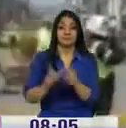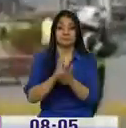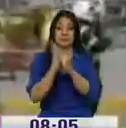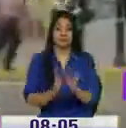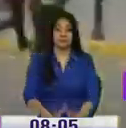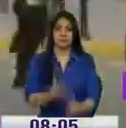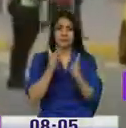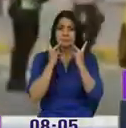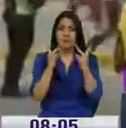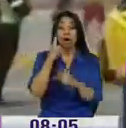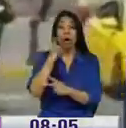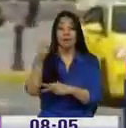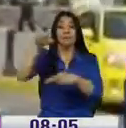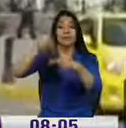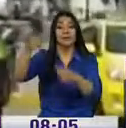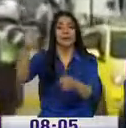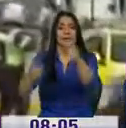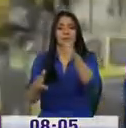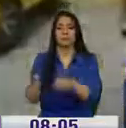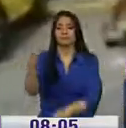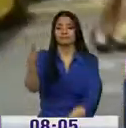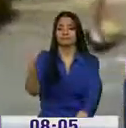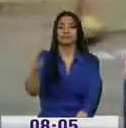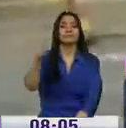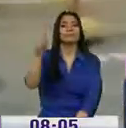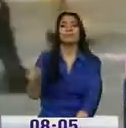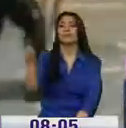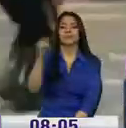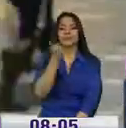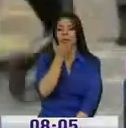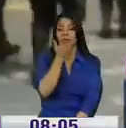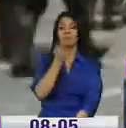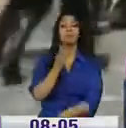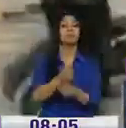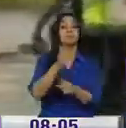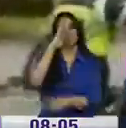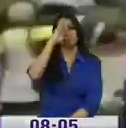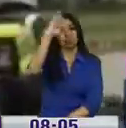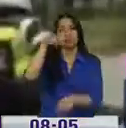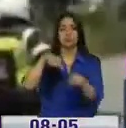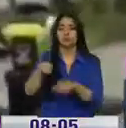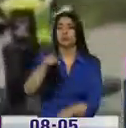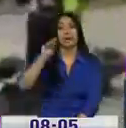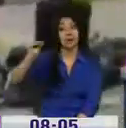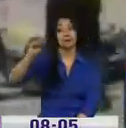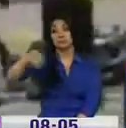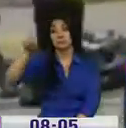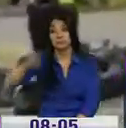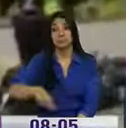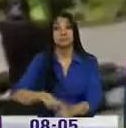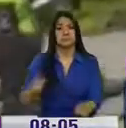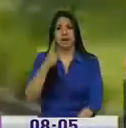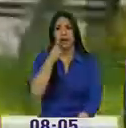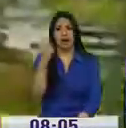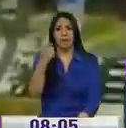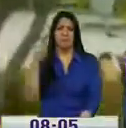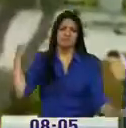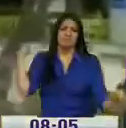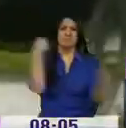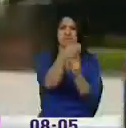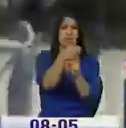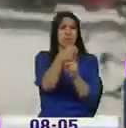que el conductor del camión se encontraba mal estacionado, por lo que el agente de tránsito procedió a notificarle. Sin embargo, el uniformado fue